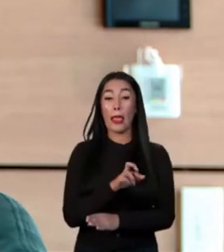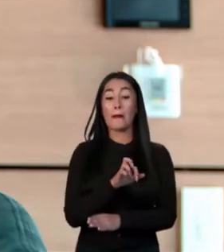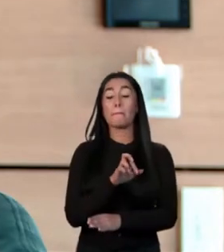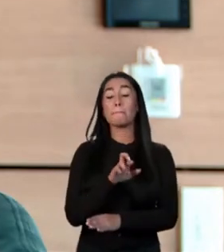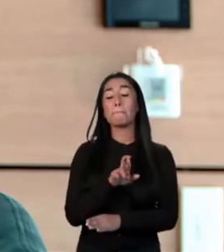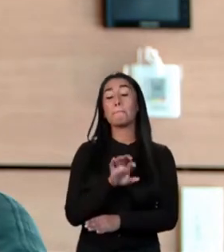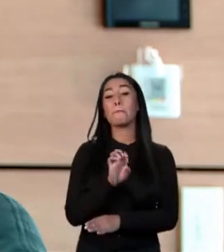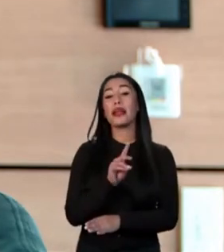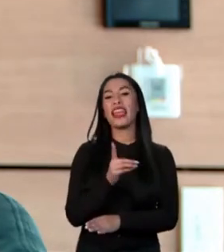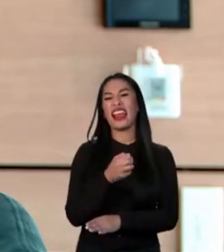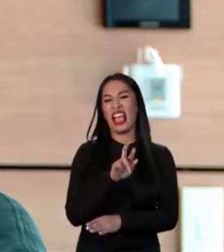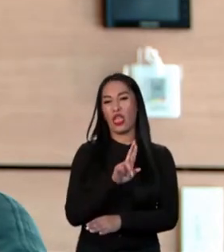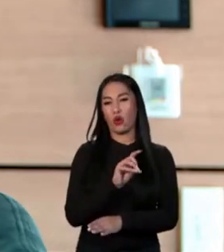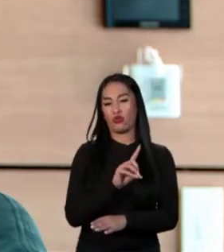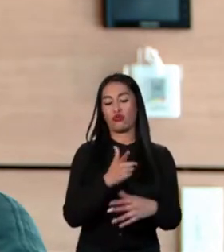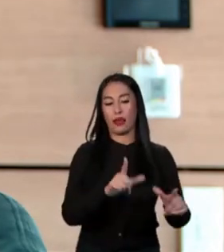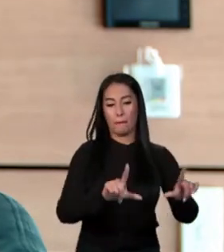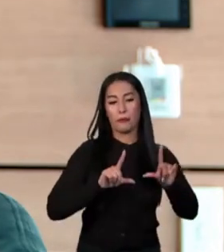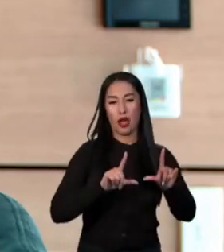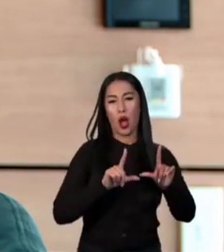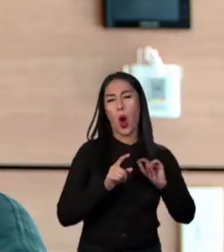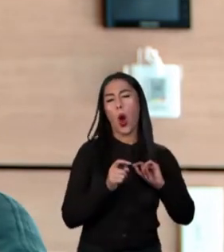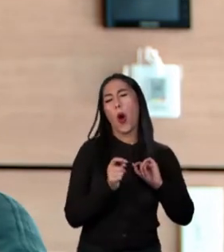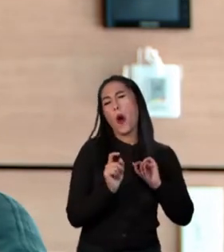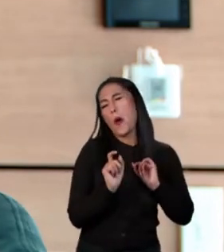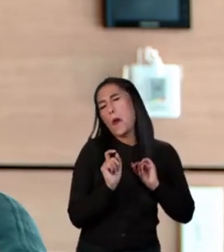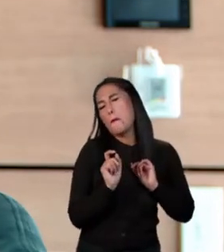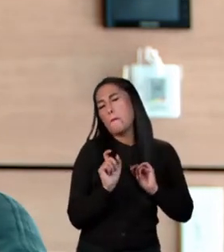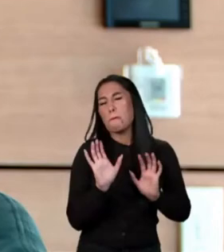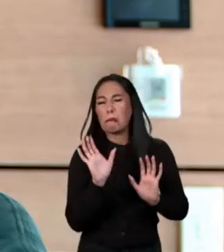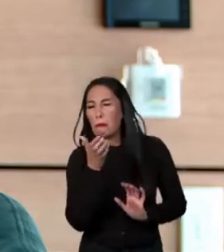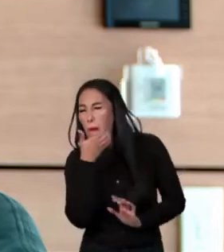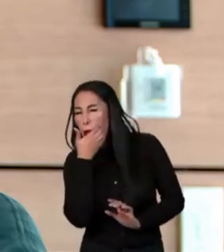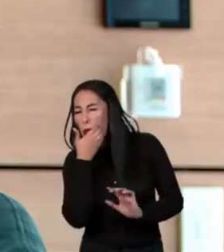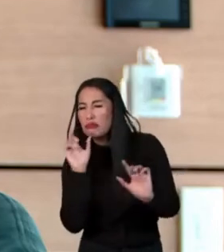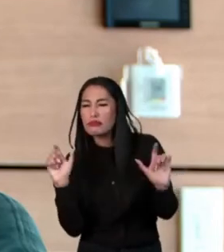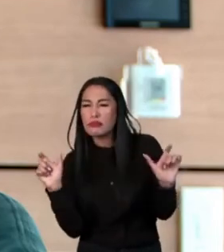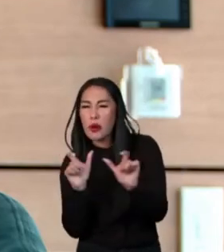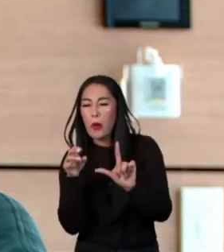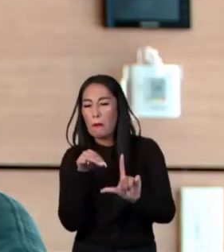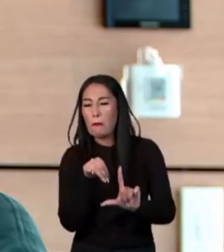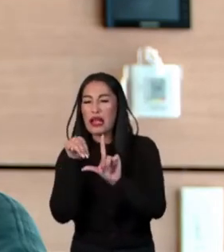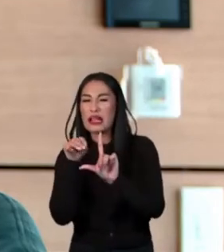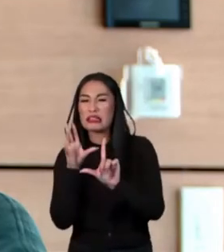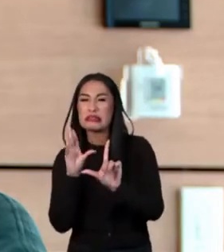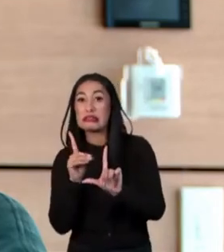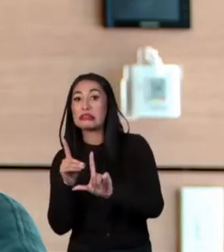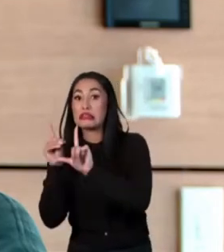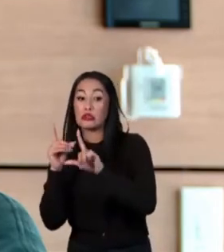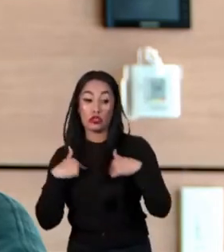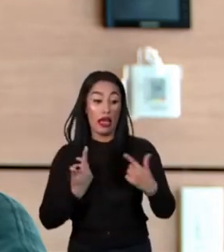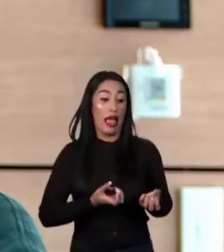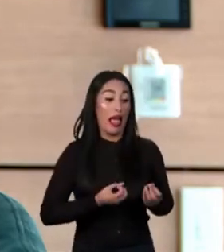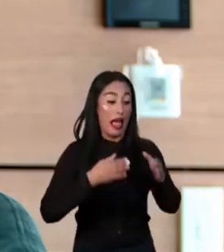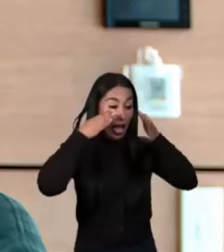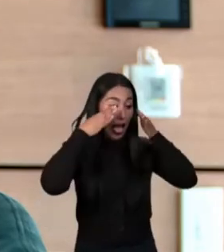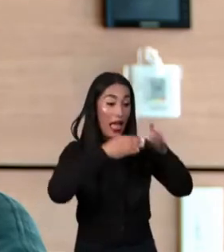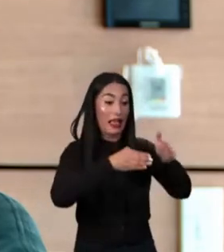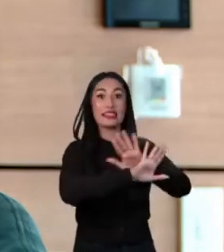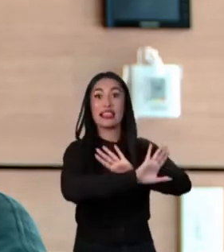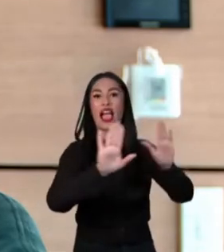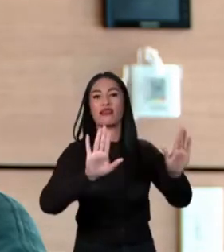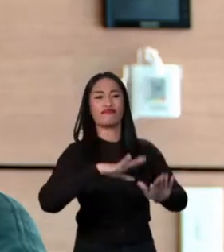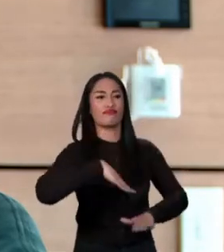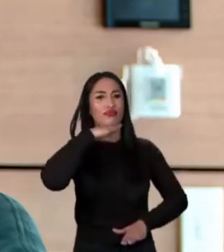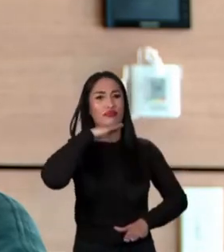donde había pocos posgrados y estaba con esta angustia de todos nosotros de formar al estudiante del pregrado con todo para el resto de la vida porque no va a tener